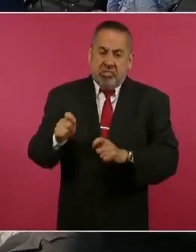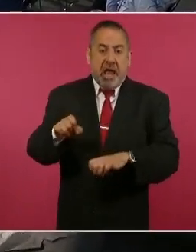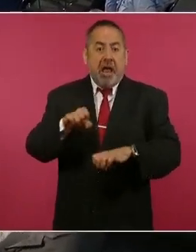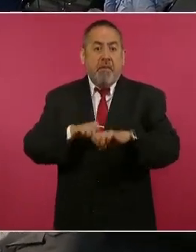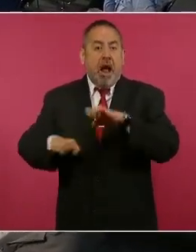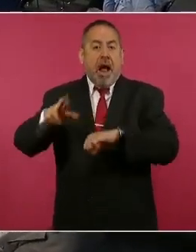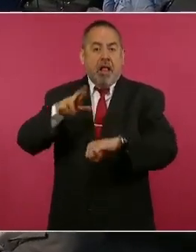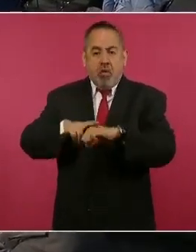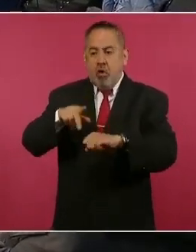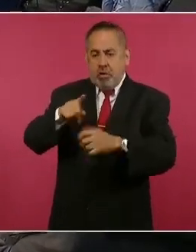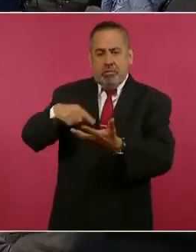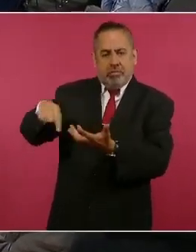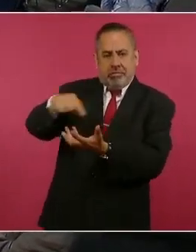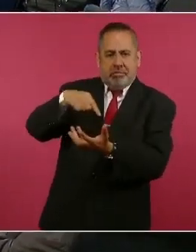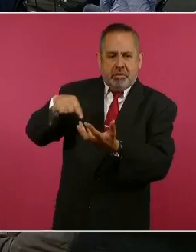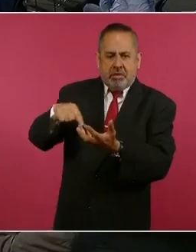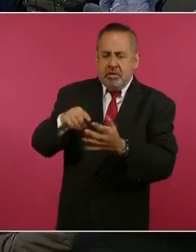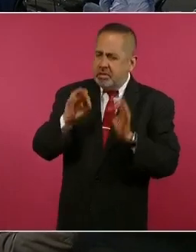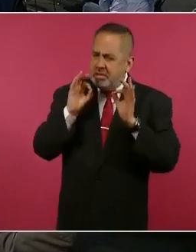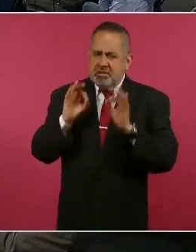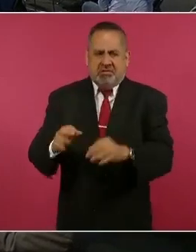porque dejaron